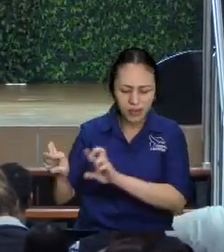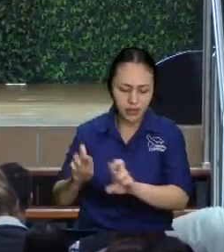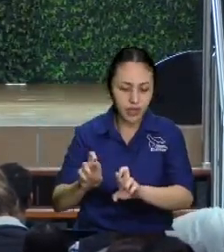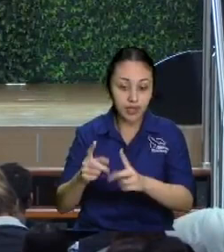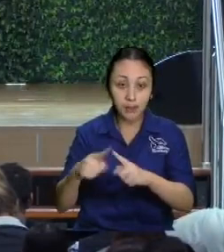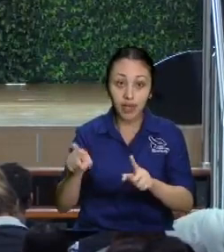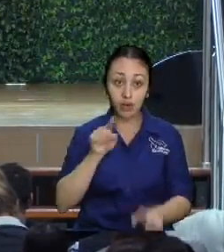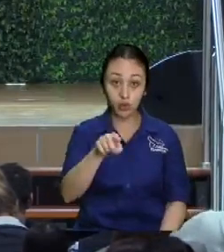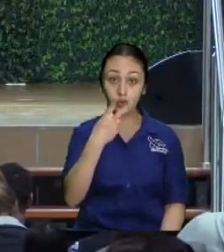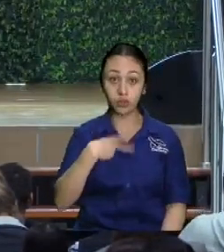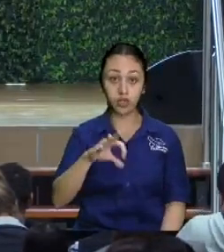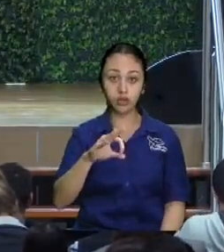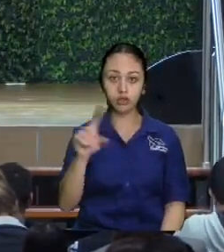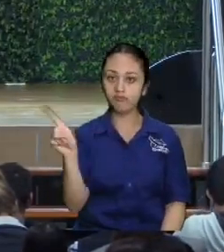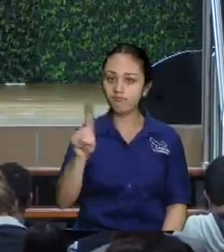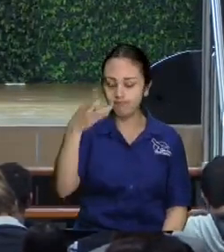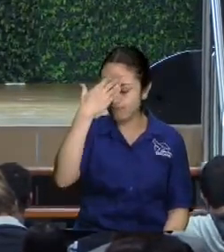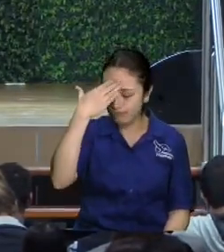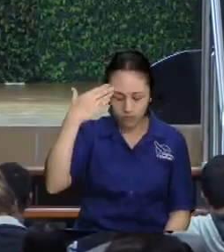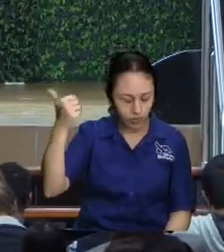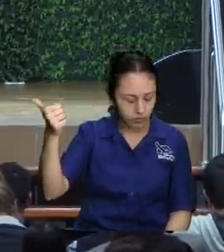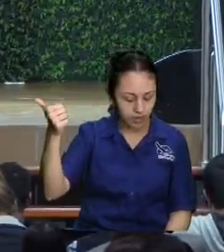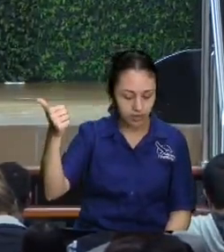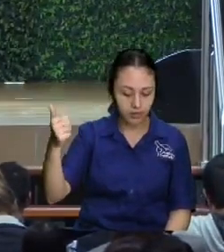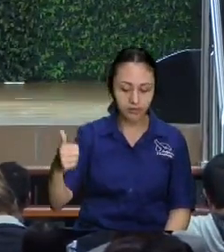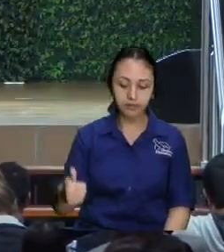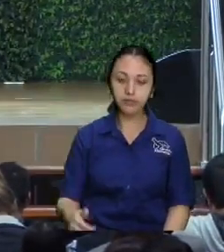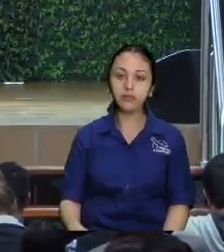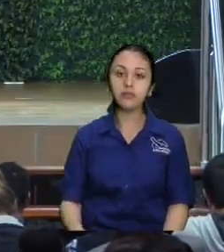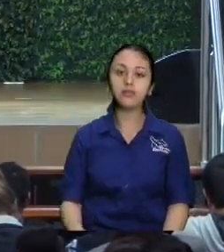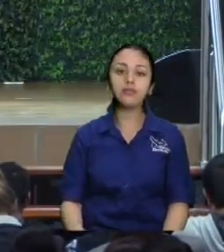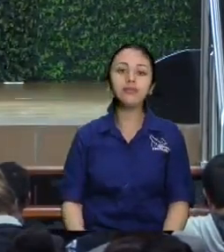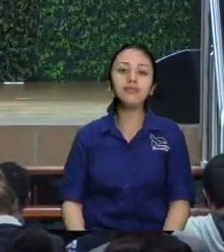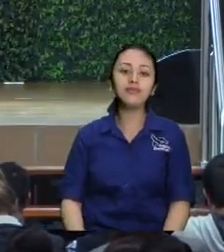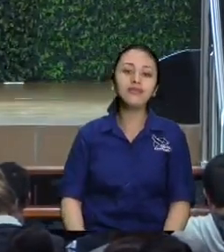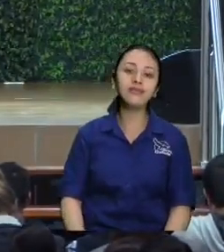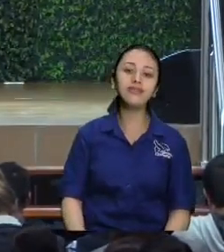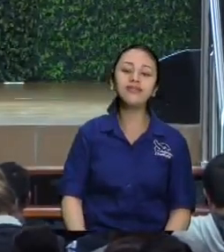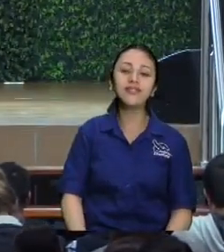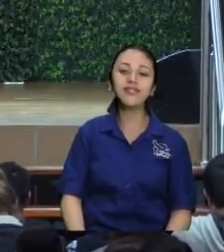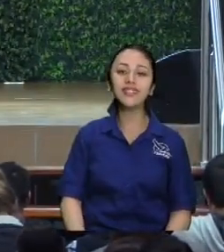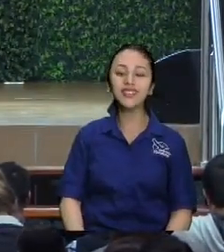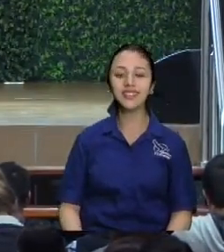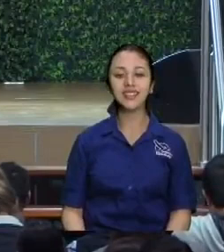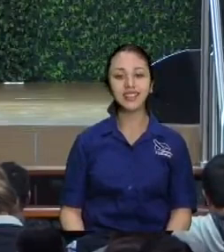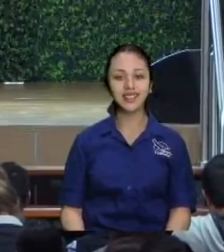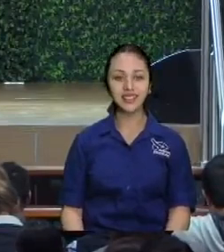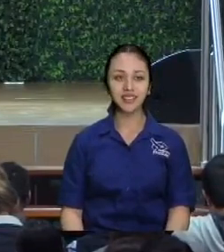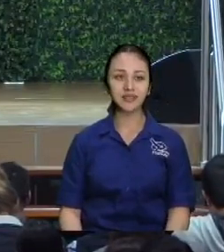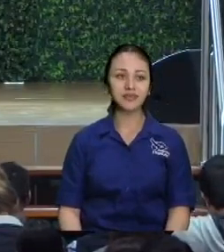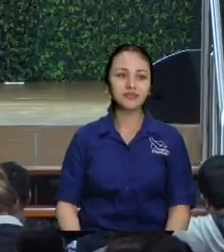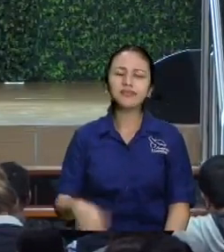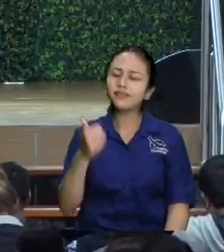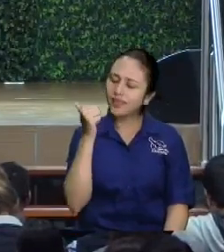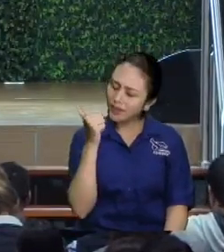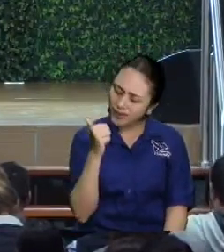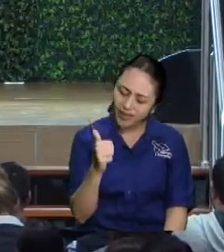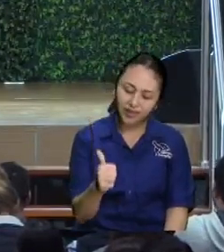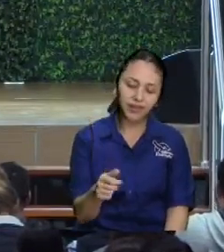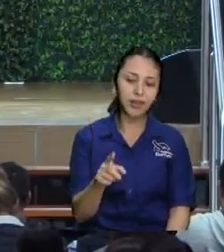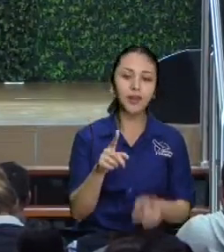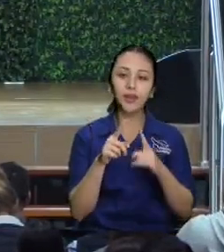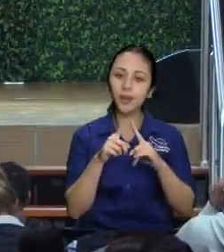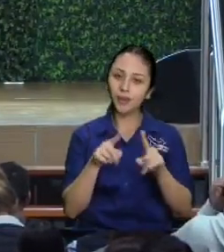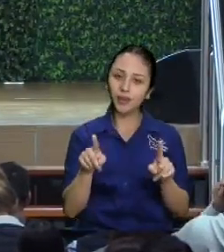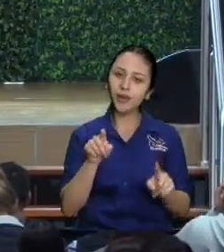hijos. Tiene rato de no orar por mí, pero no se le olvida a sus hijos, ¿eh? Y está bien, pero por favor,